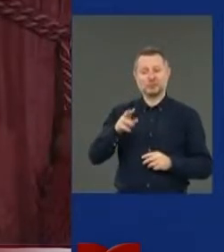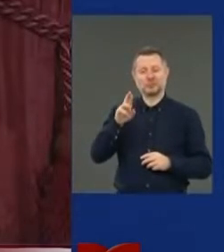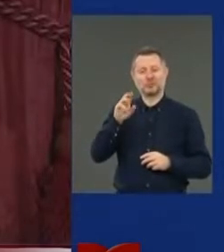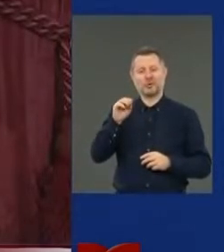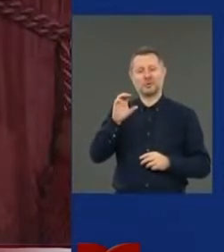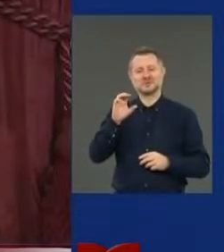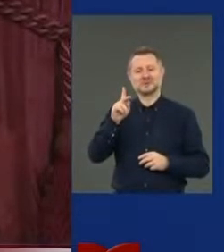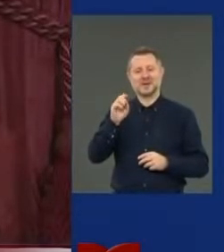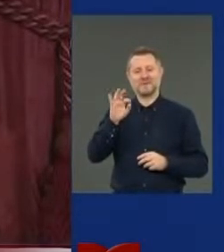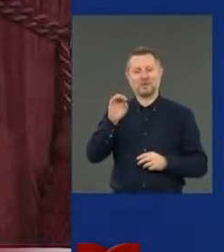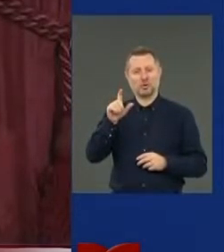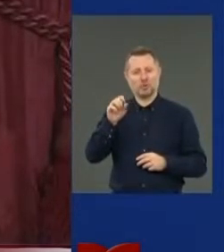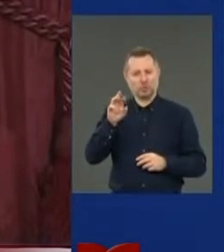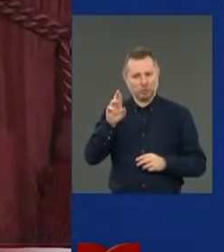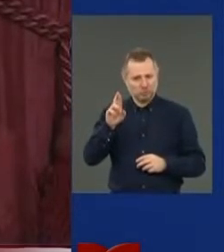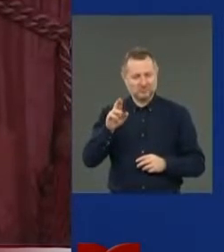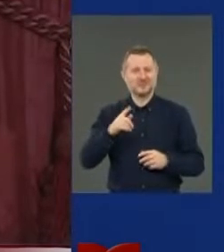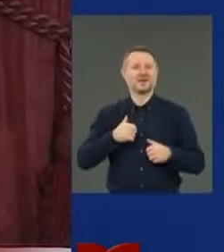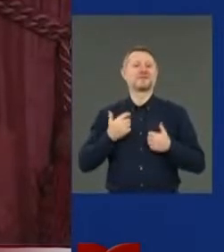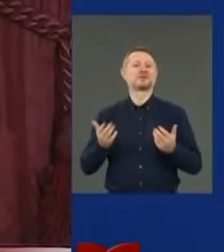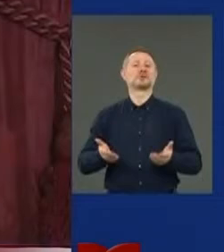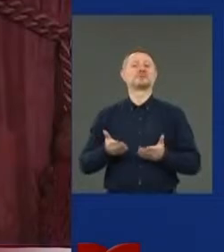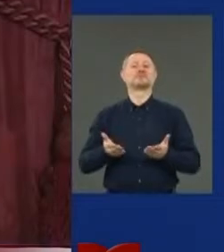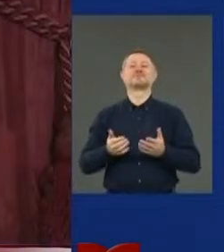Nelson Rockefeller, que también vivió ahí.